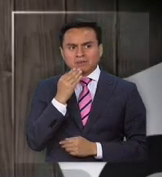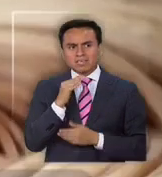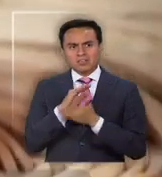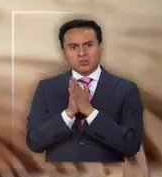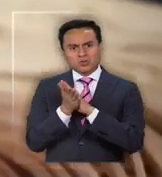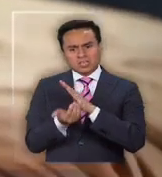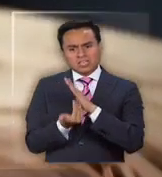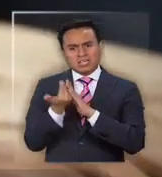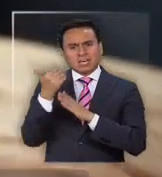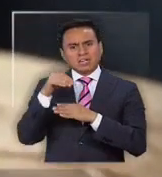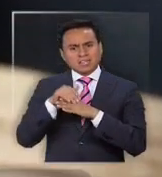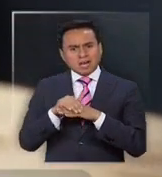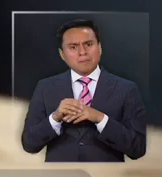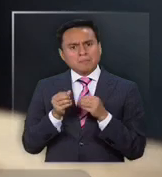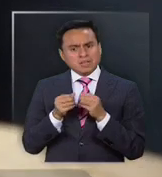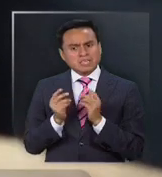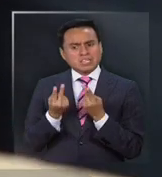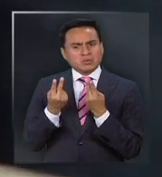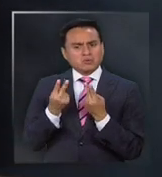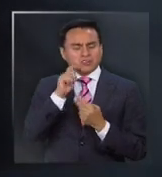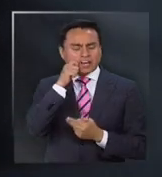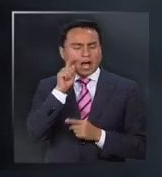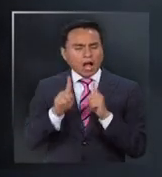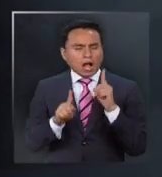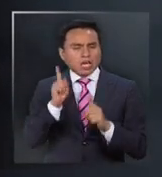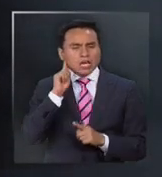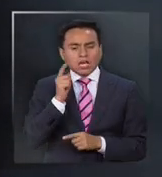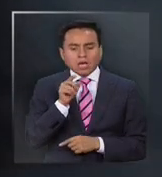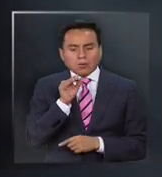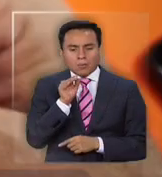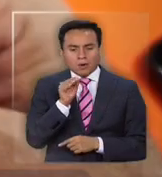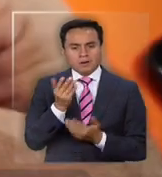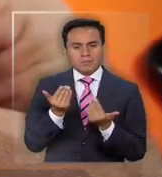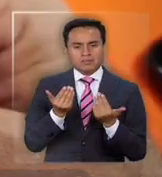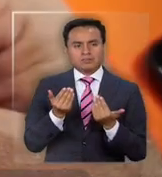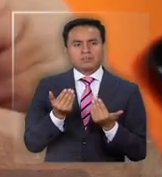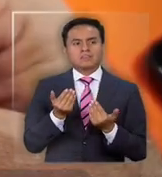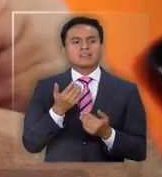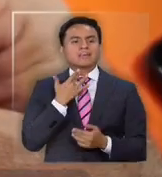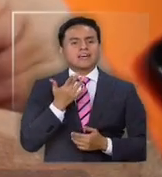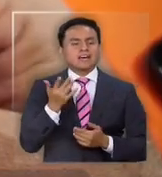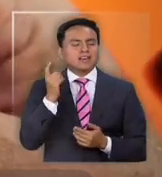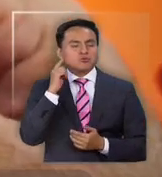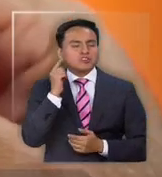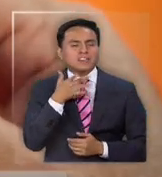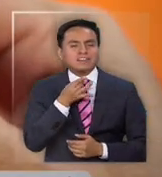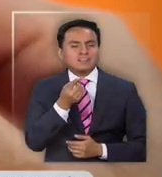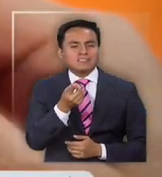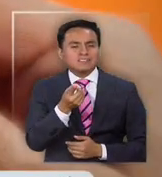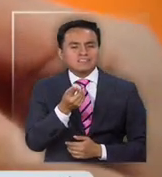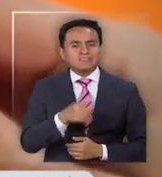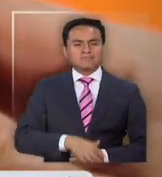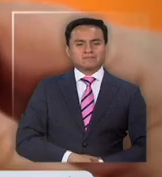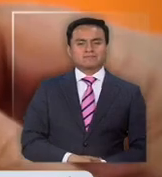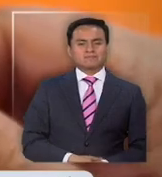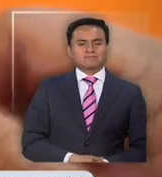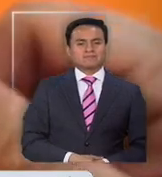el día prendidos, esperando que alguien los utilice. ¿Qué te apetece escuchar?